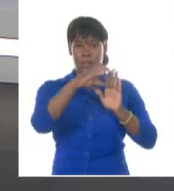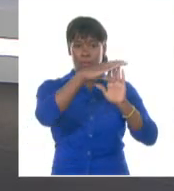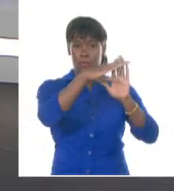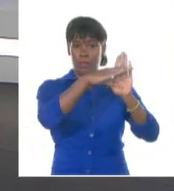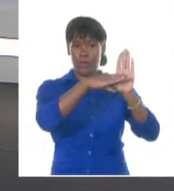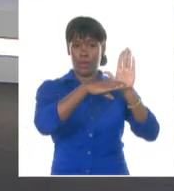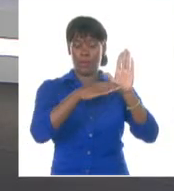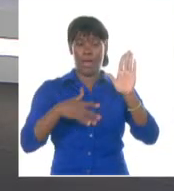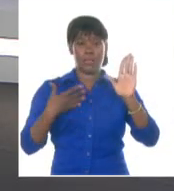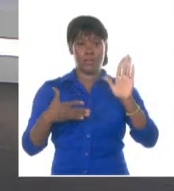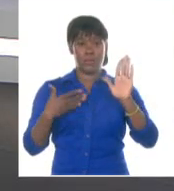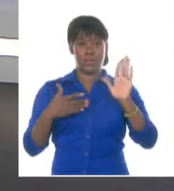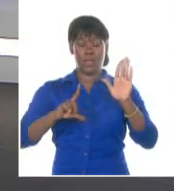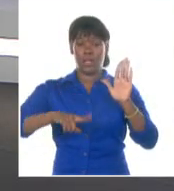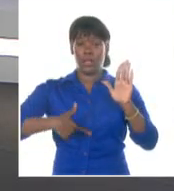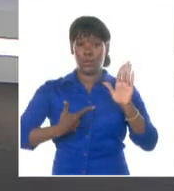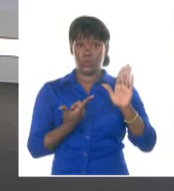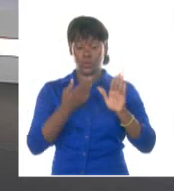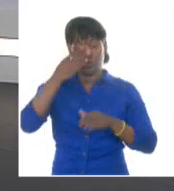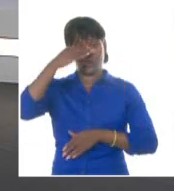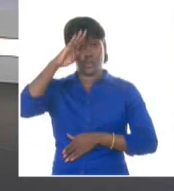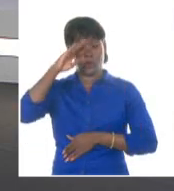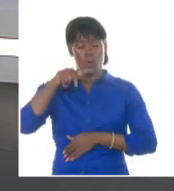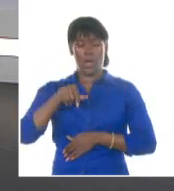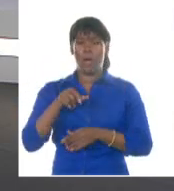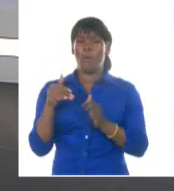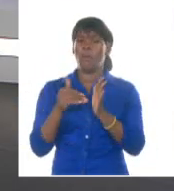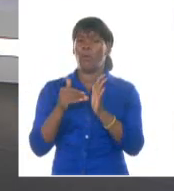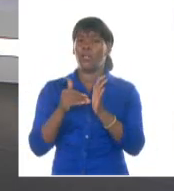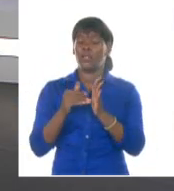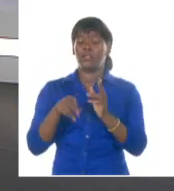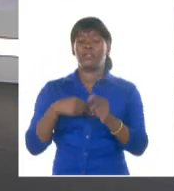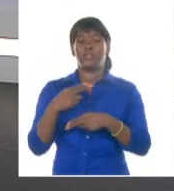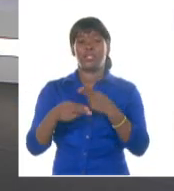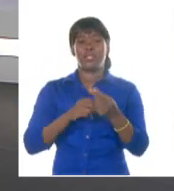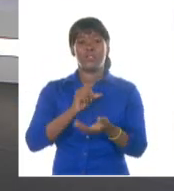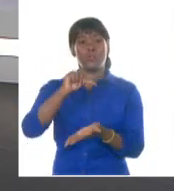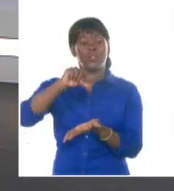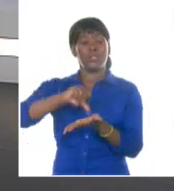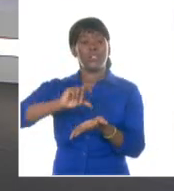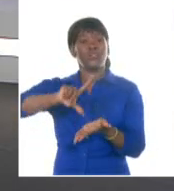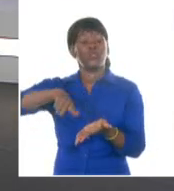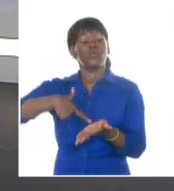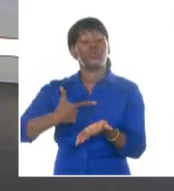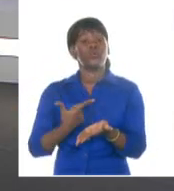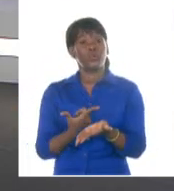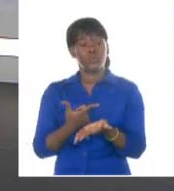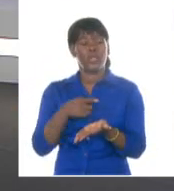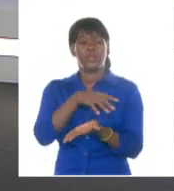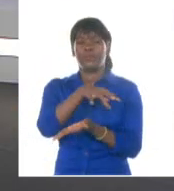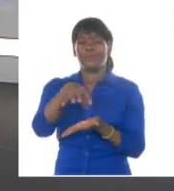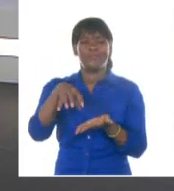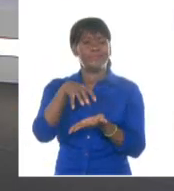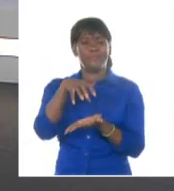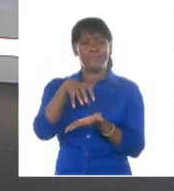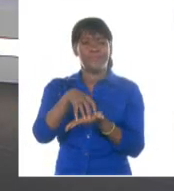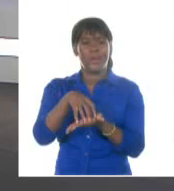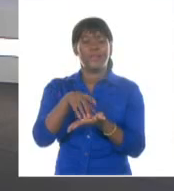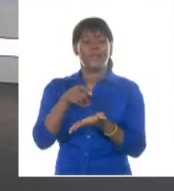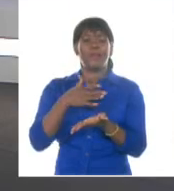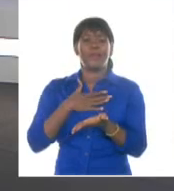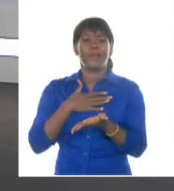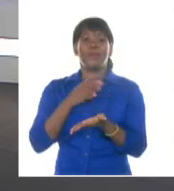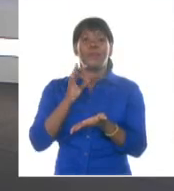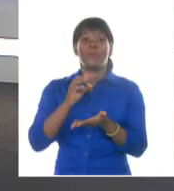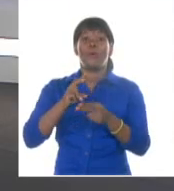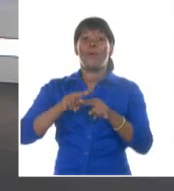esta tarde se inauguró el Observatorio Social Color Cubano en el Centro Cultural Quintín Bandera, ubicado en el Consejo Popular Jesús María de